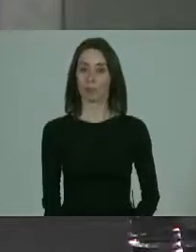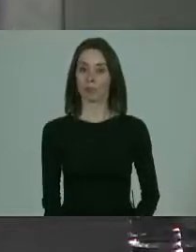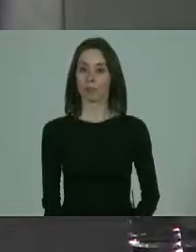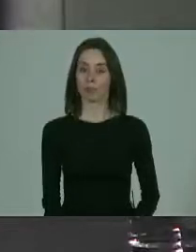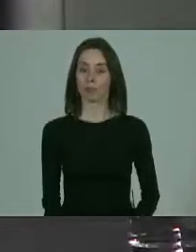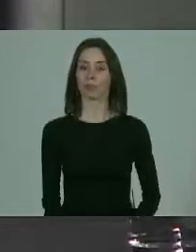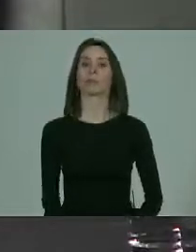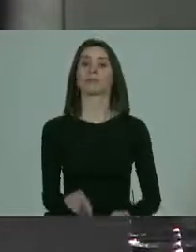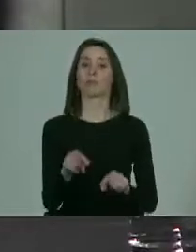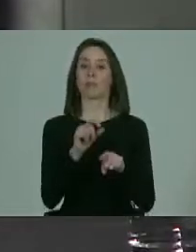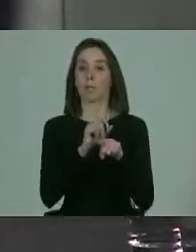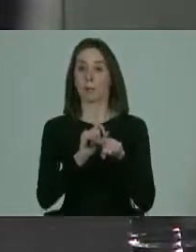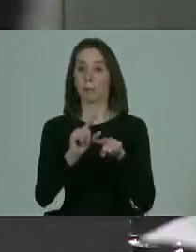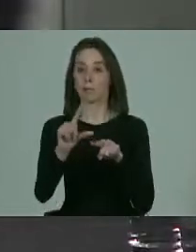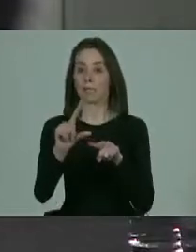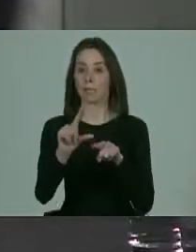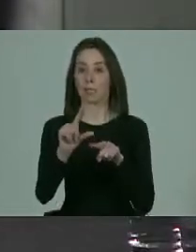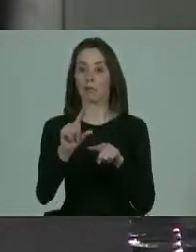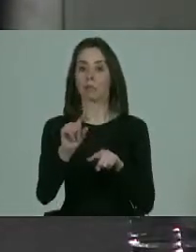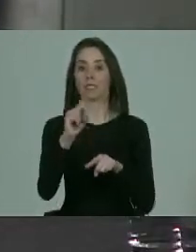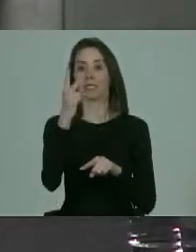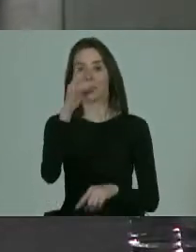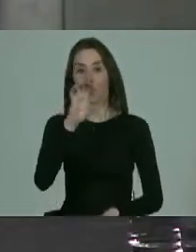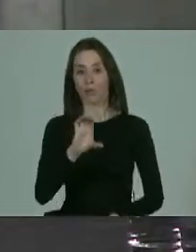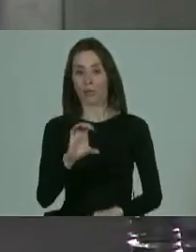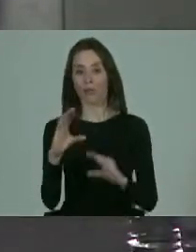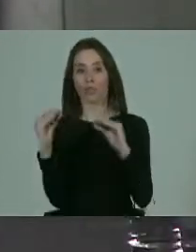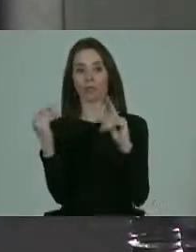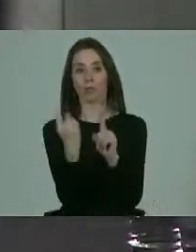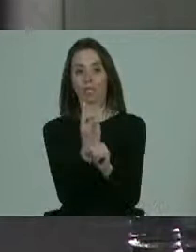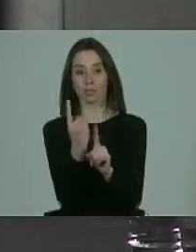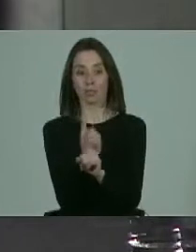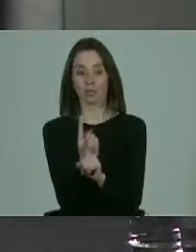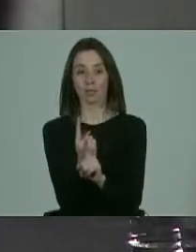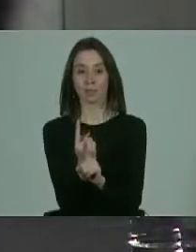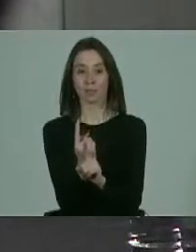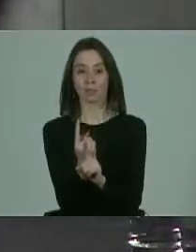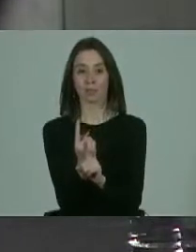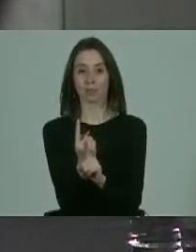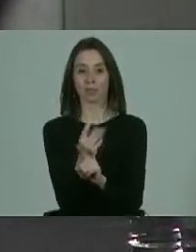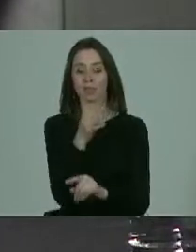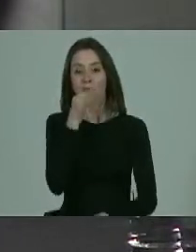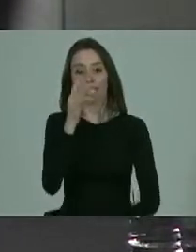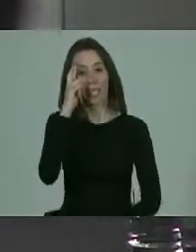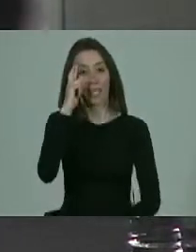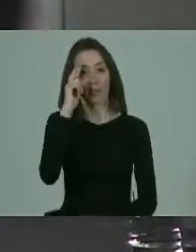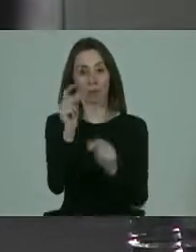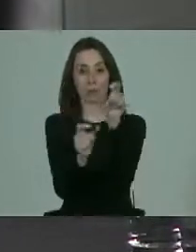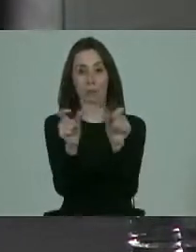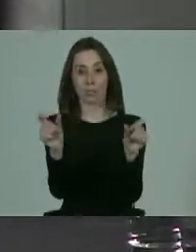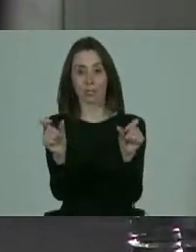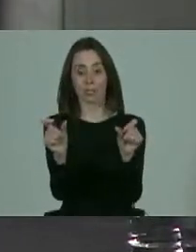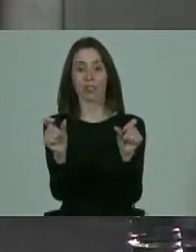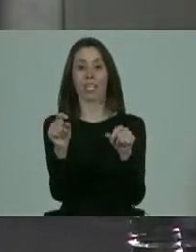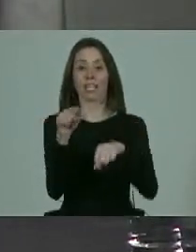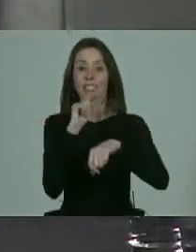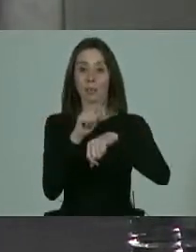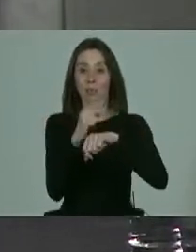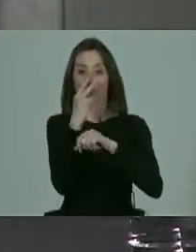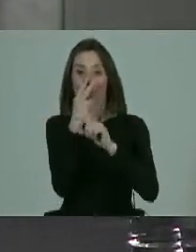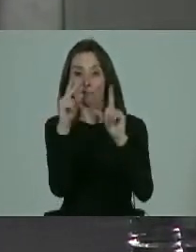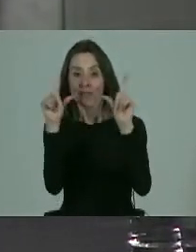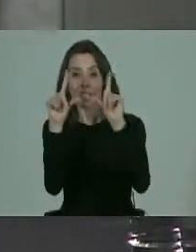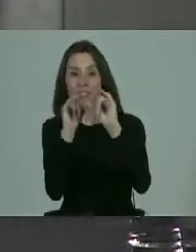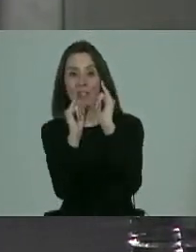damos comienzo entonces a nuestro segundo bloque de conversación les quiero recordar a las personas que nos están siguiendo en este minuto en